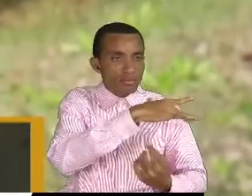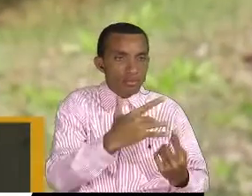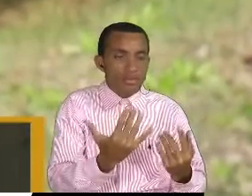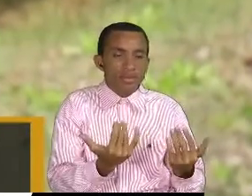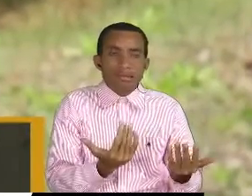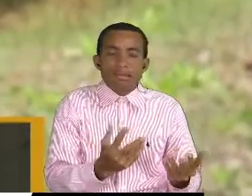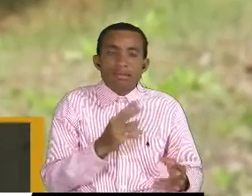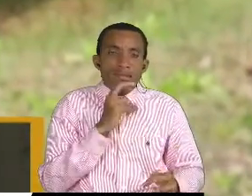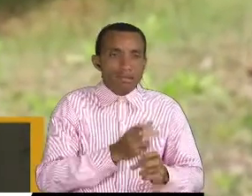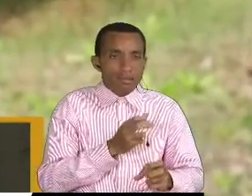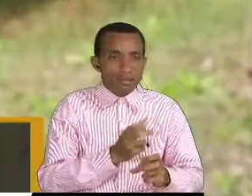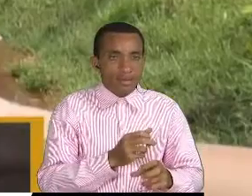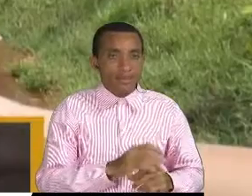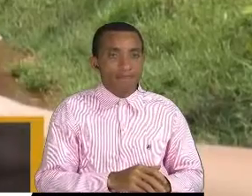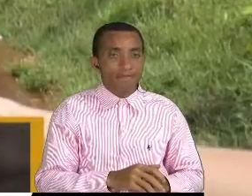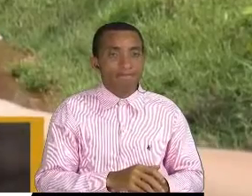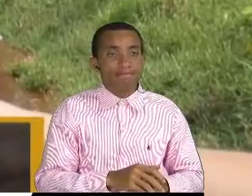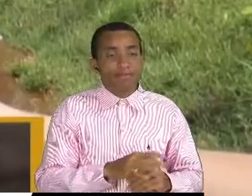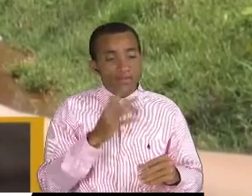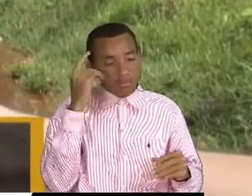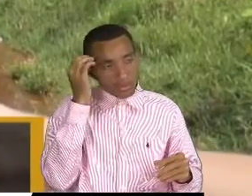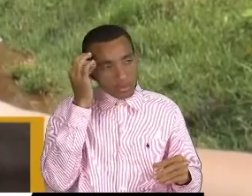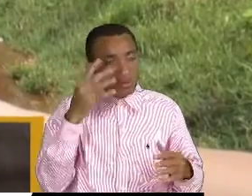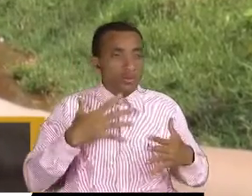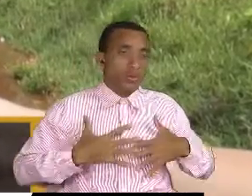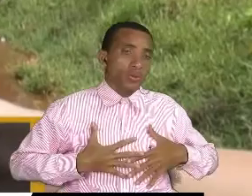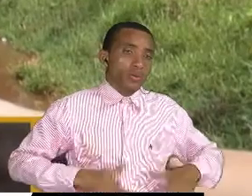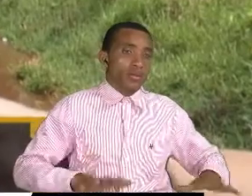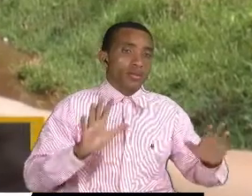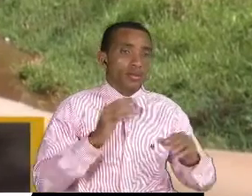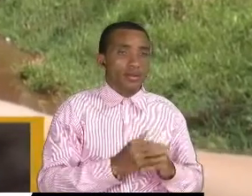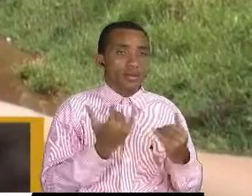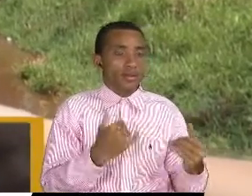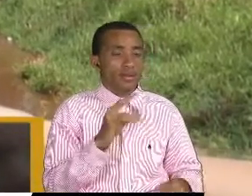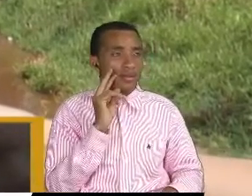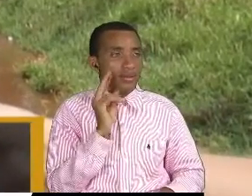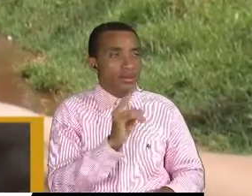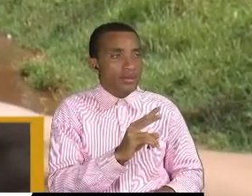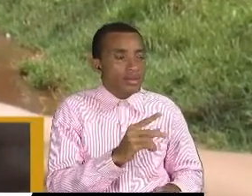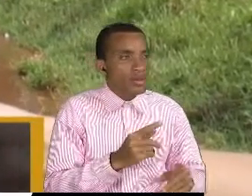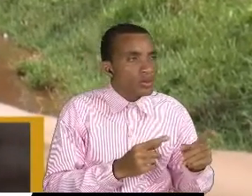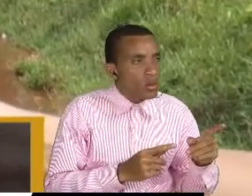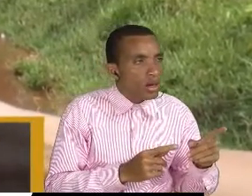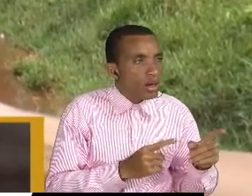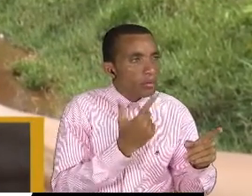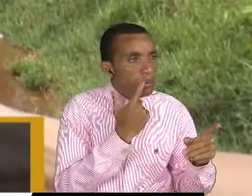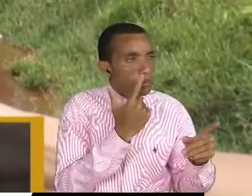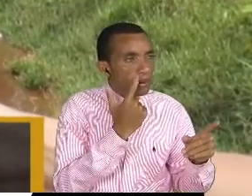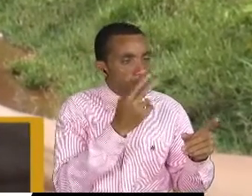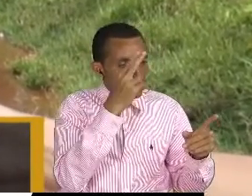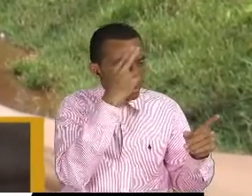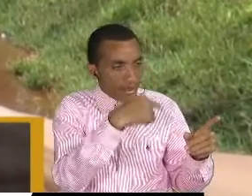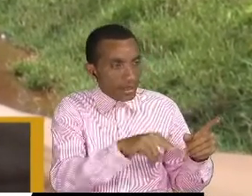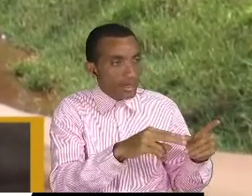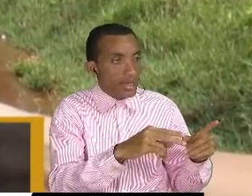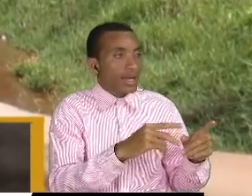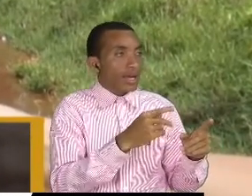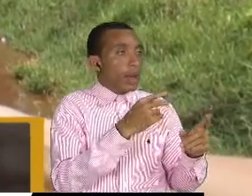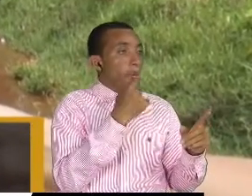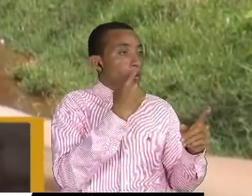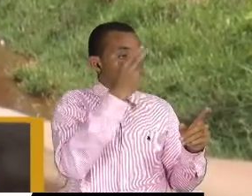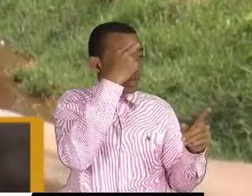Pues sí, eso a cualquiera. Hasta ahorita me entero, porque me dijeron que era el papá de Don Regia, el hijo de Don Regia, y